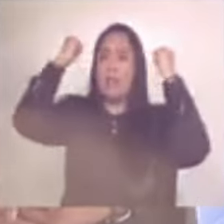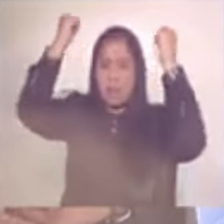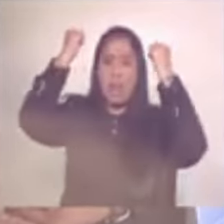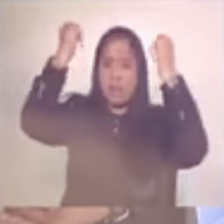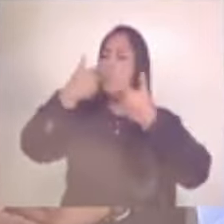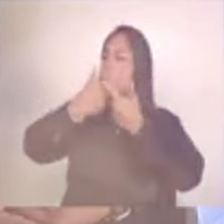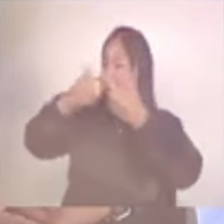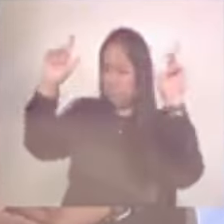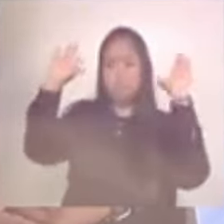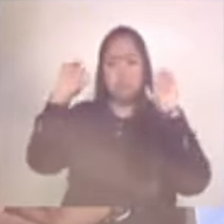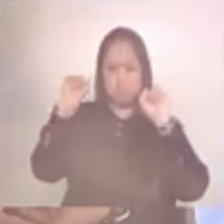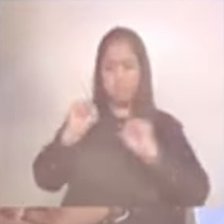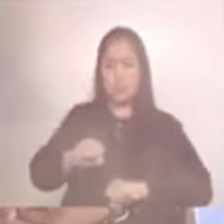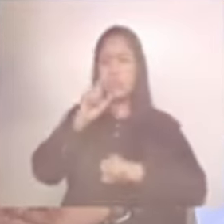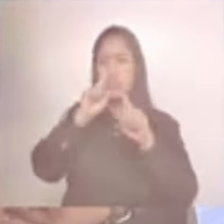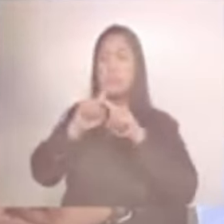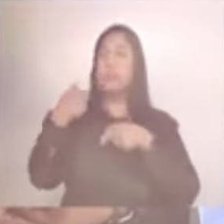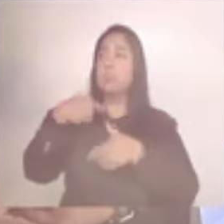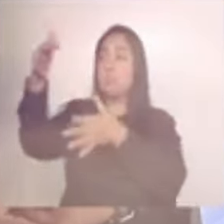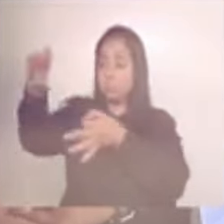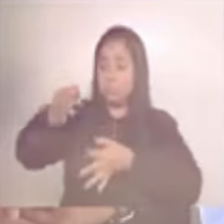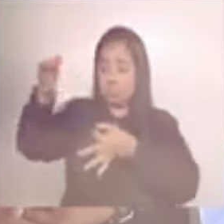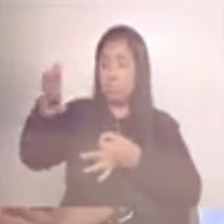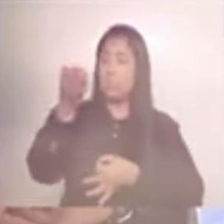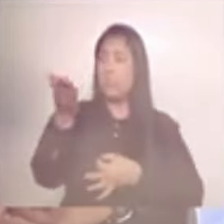recibiendo las solicitudes.